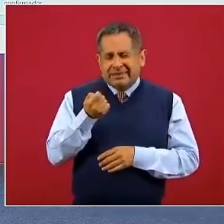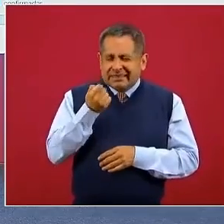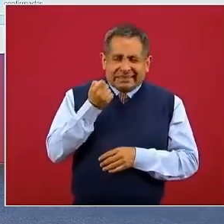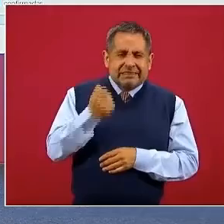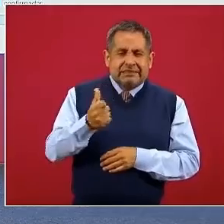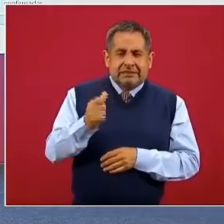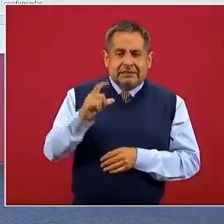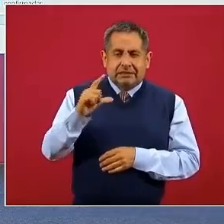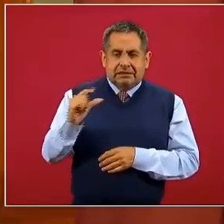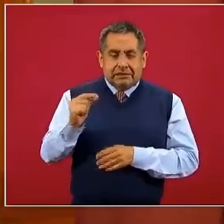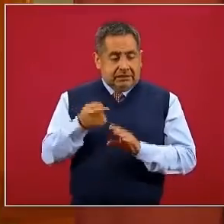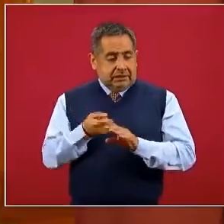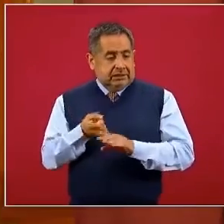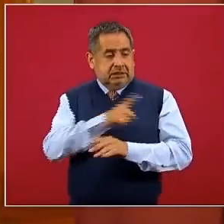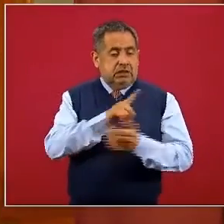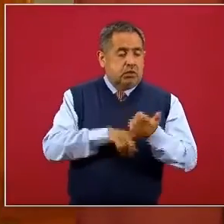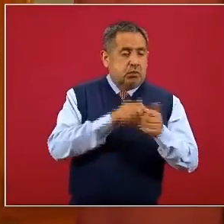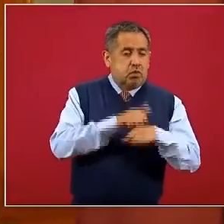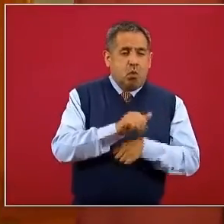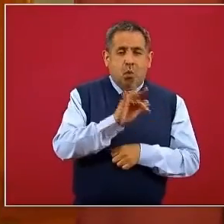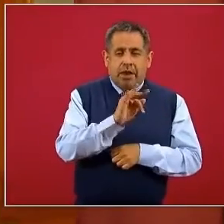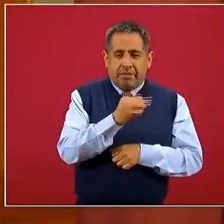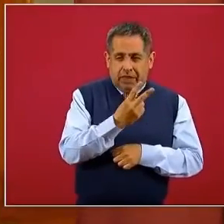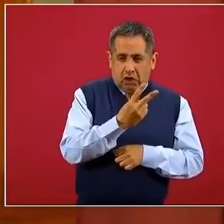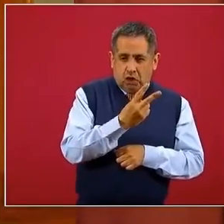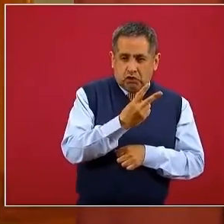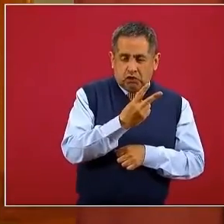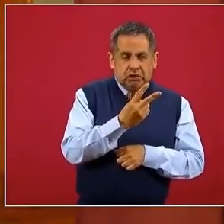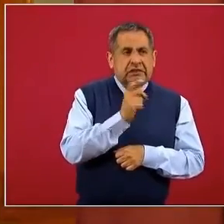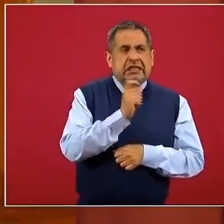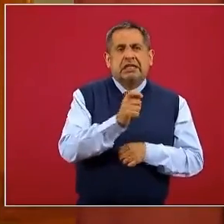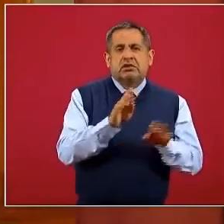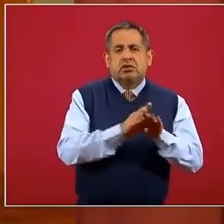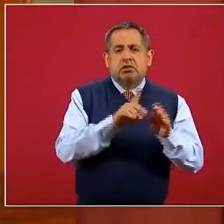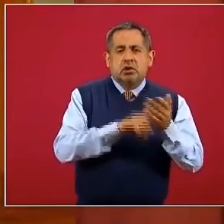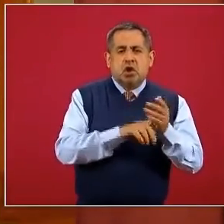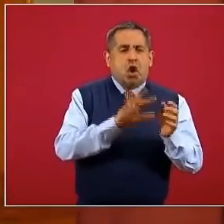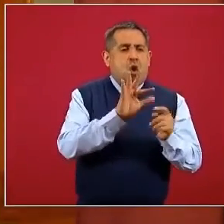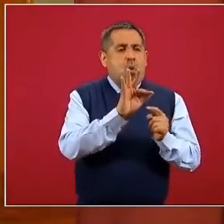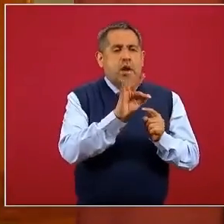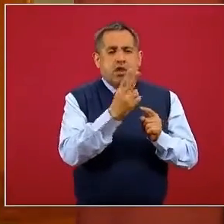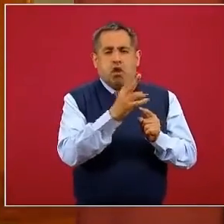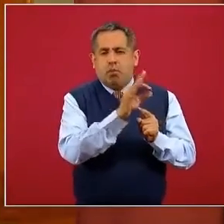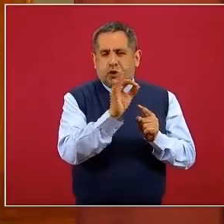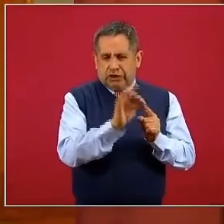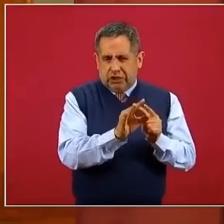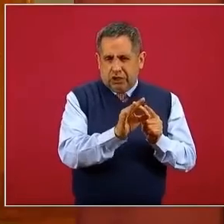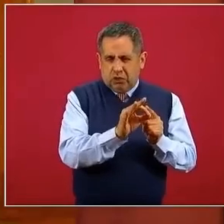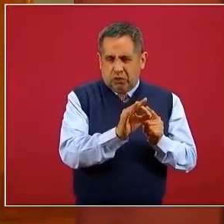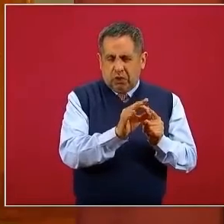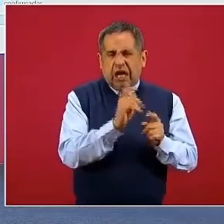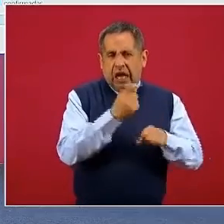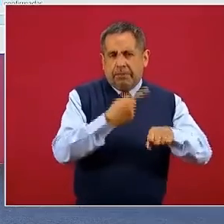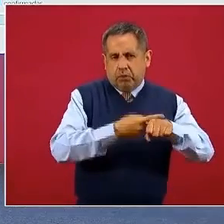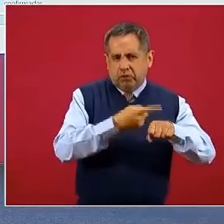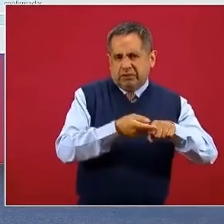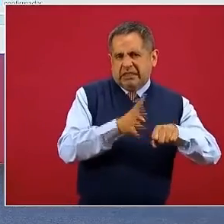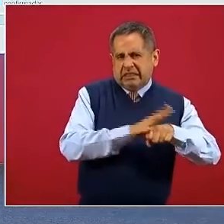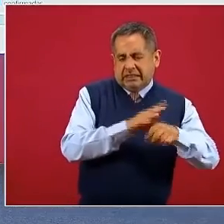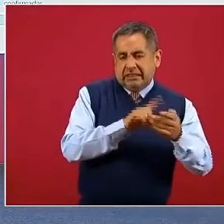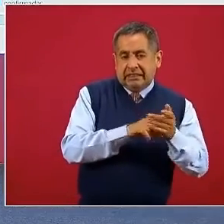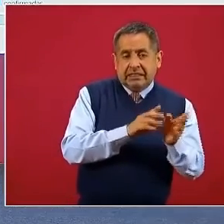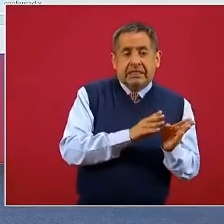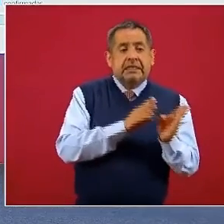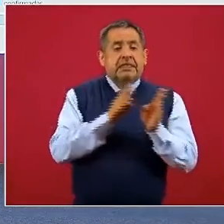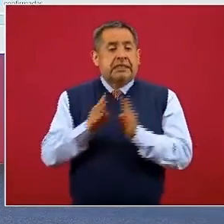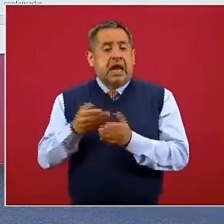disminución en relación al cierre de la 42. La 42 cerró con un 42% de positividad y